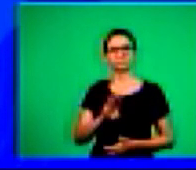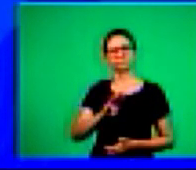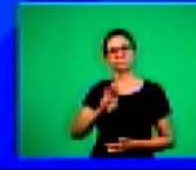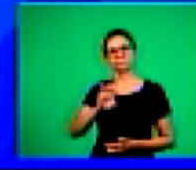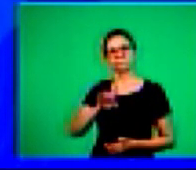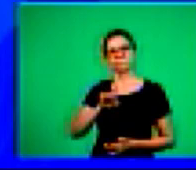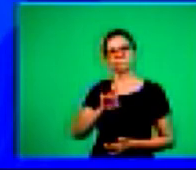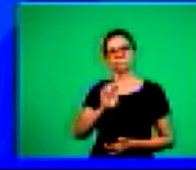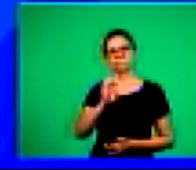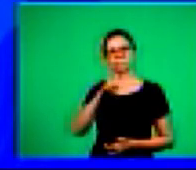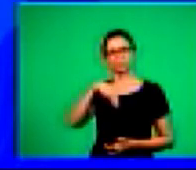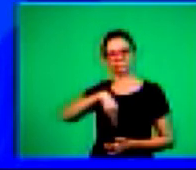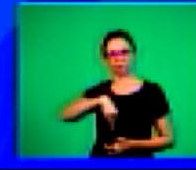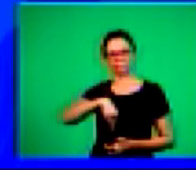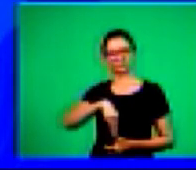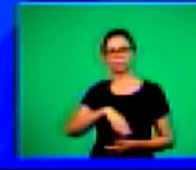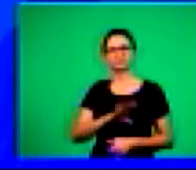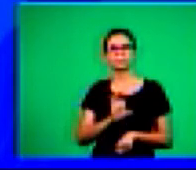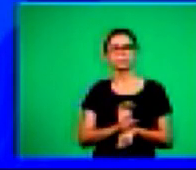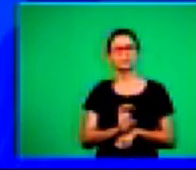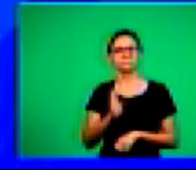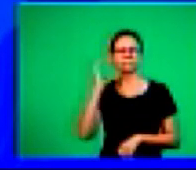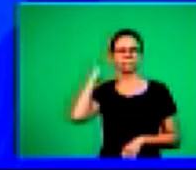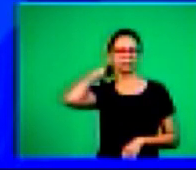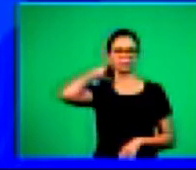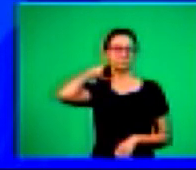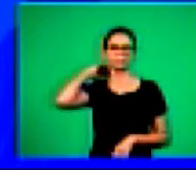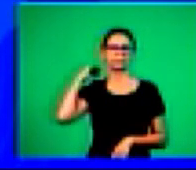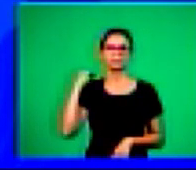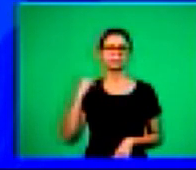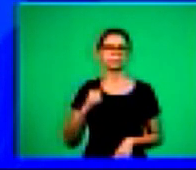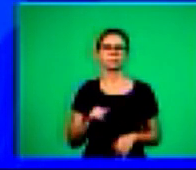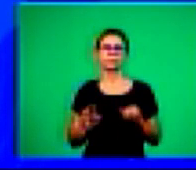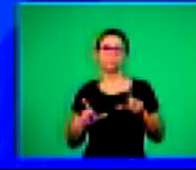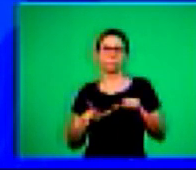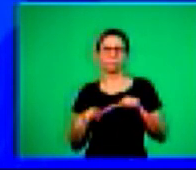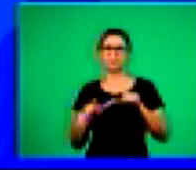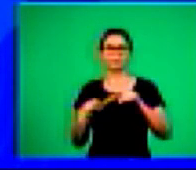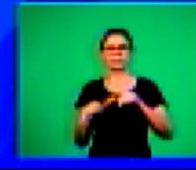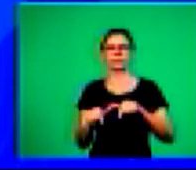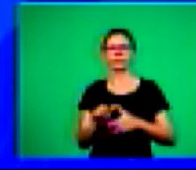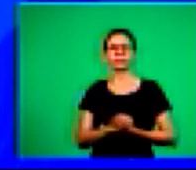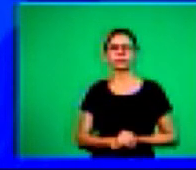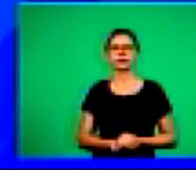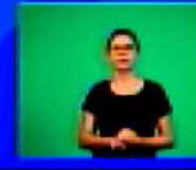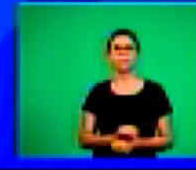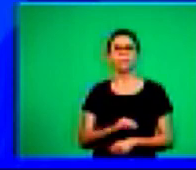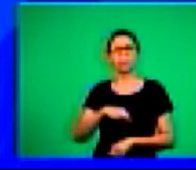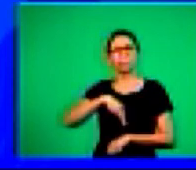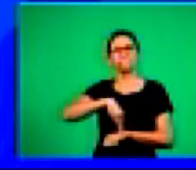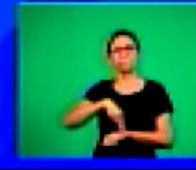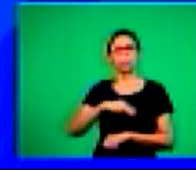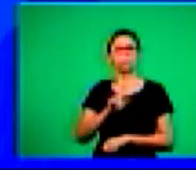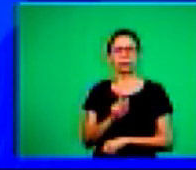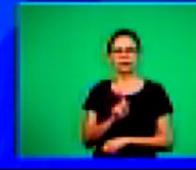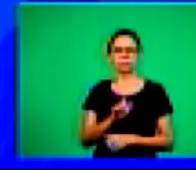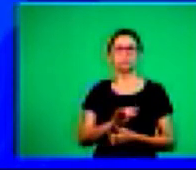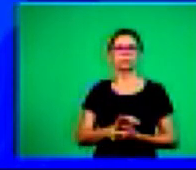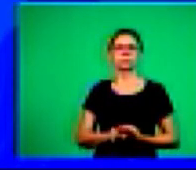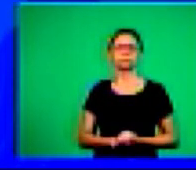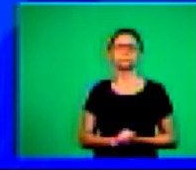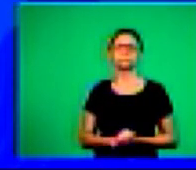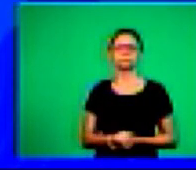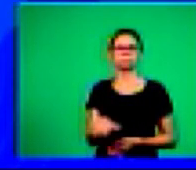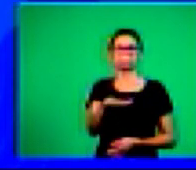y hoy por la mañana embarcaron con destino a la ciudad de melgaço en el estado de pará en la